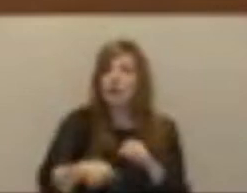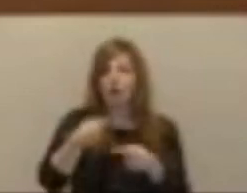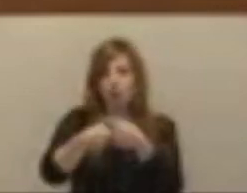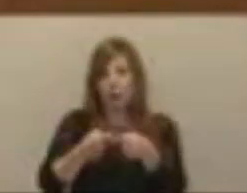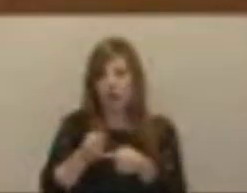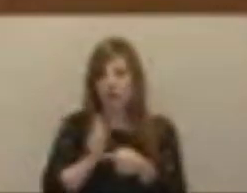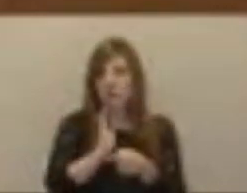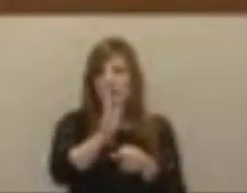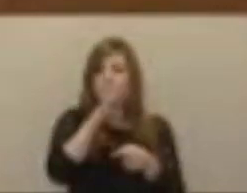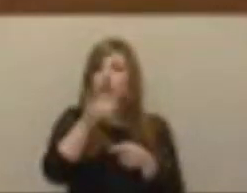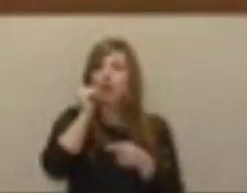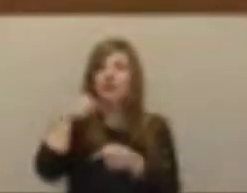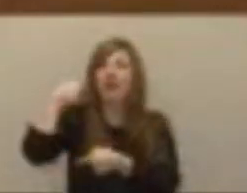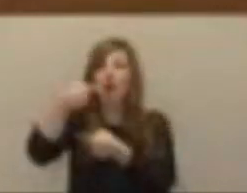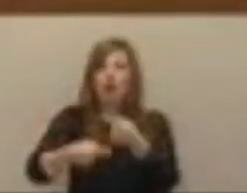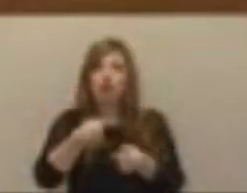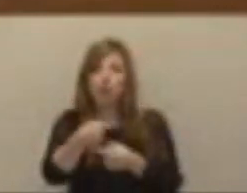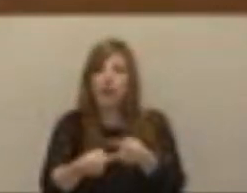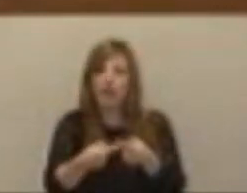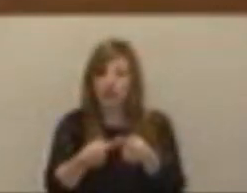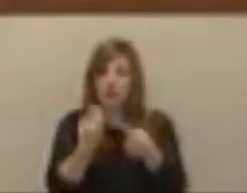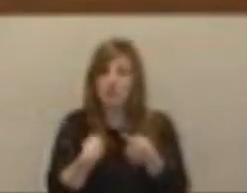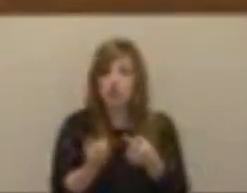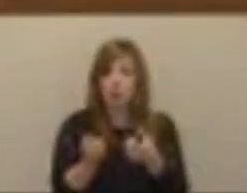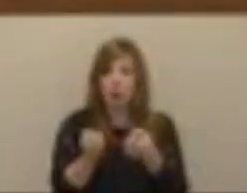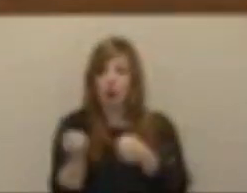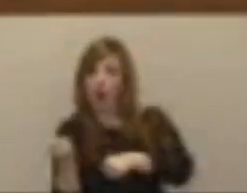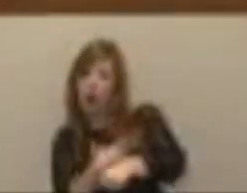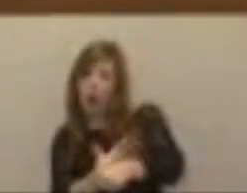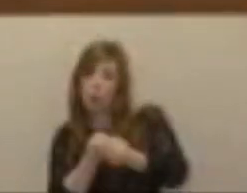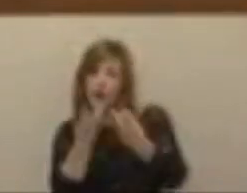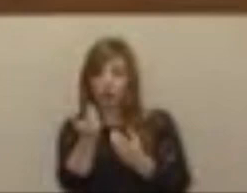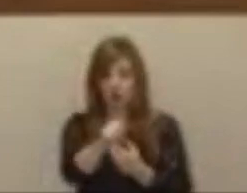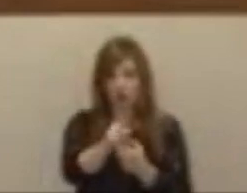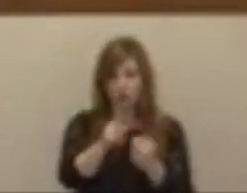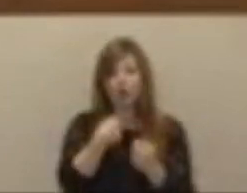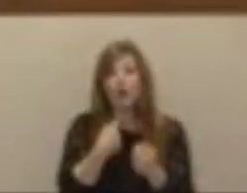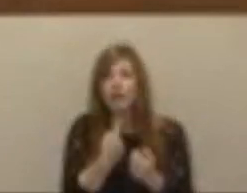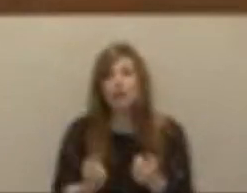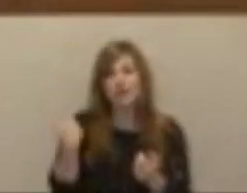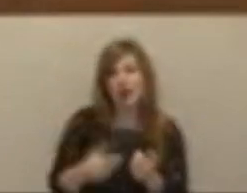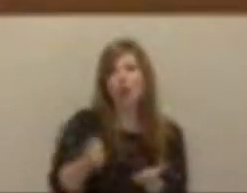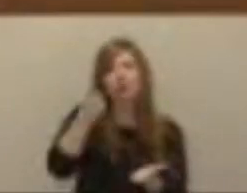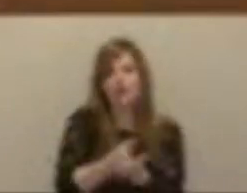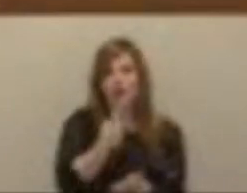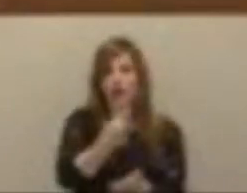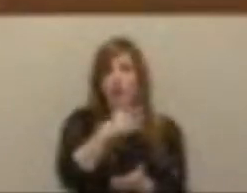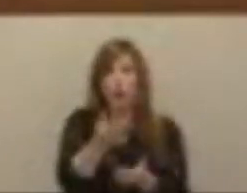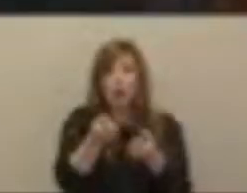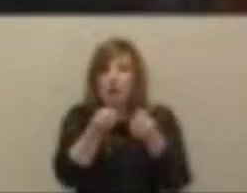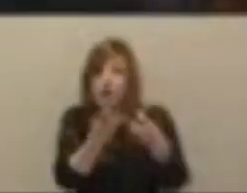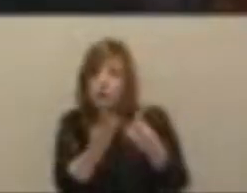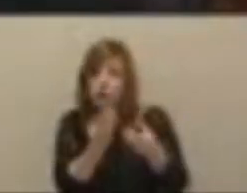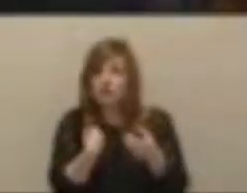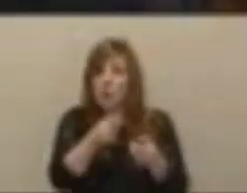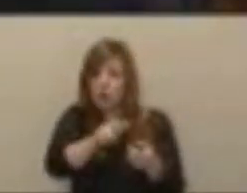consecuencias, porque no solamente son las consecuencias de los números que se ahorran. Ya lo dijimos alguna vez más y lo vuelvo a repetir. Cuanto más se miran los números, detrás de ellos hay personas y más